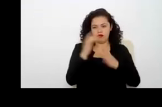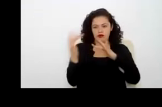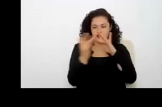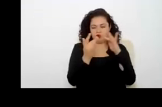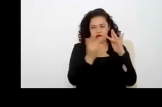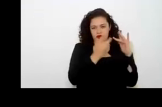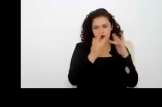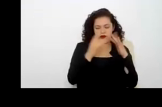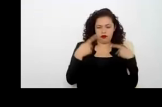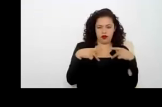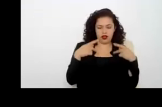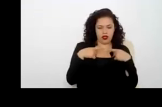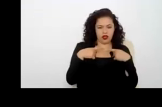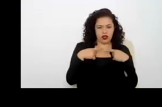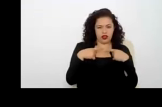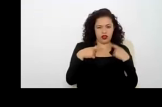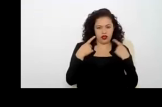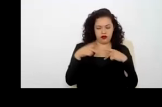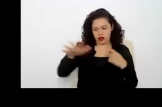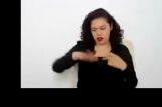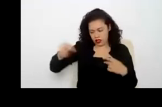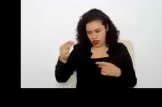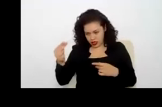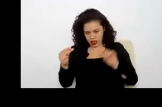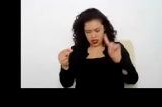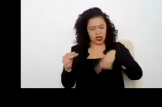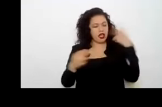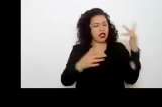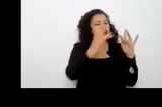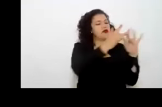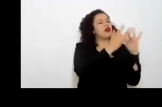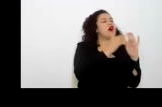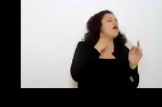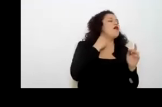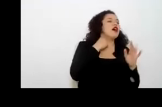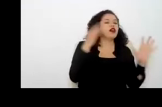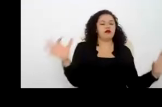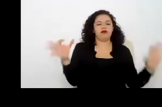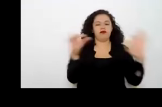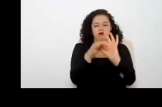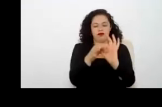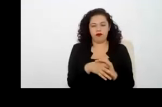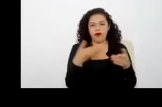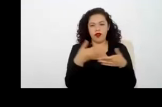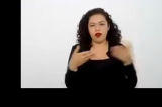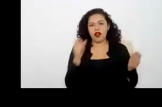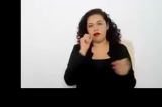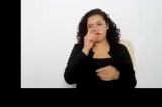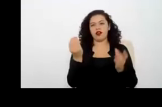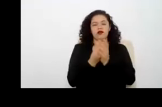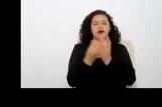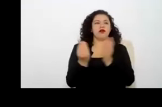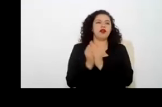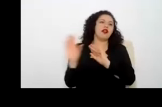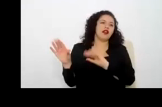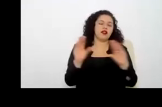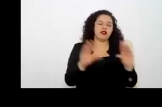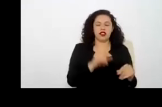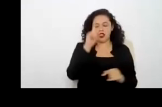estas personas que tienen la necesidad con nuestra red de abogados. También, como en el caso del día de hoy, damos capacitaciones y